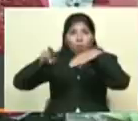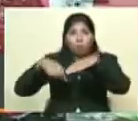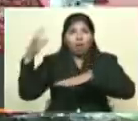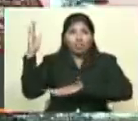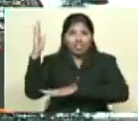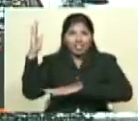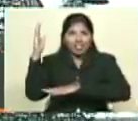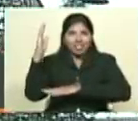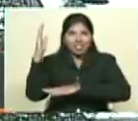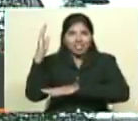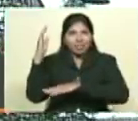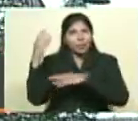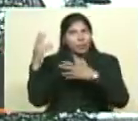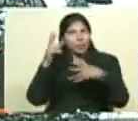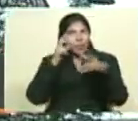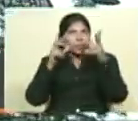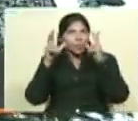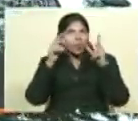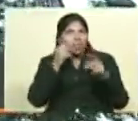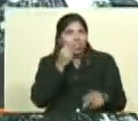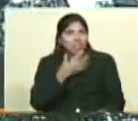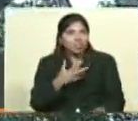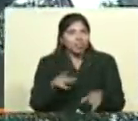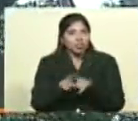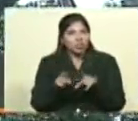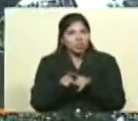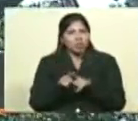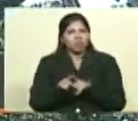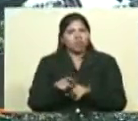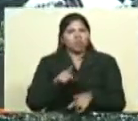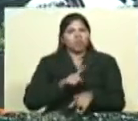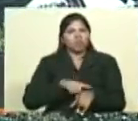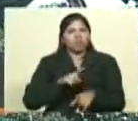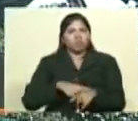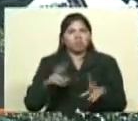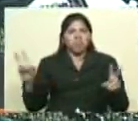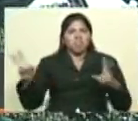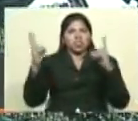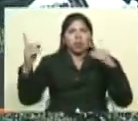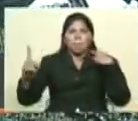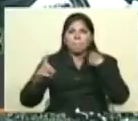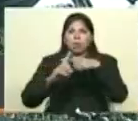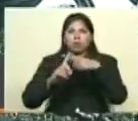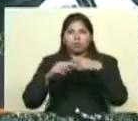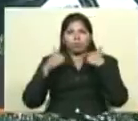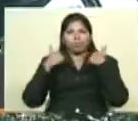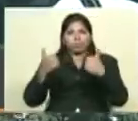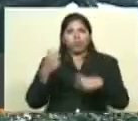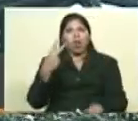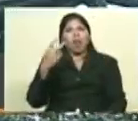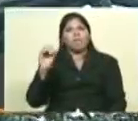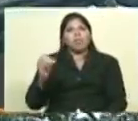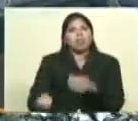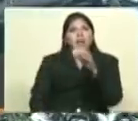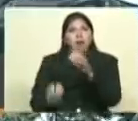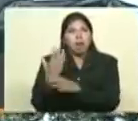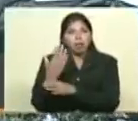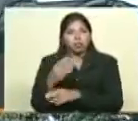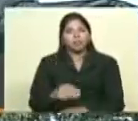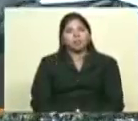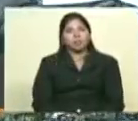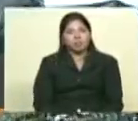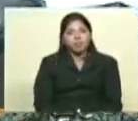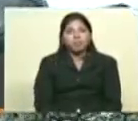vendrán, los nuevos tiempos que vendrán, las victorias que se anuncian para el 20 de mayo y más allá.